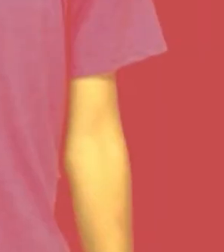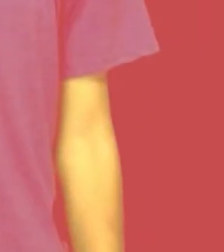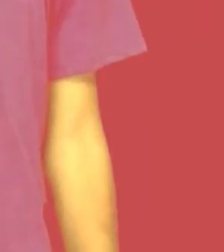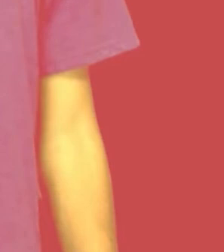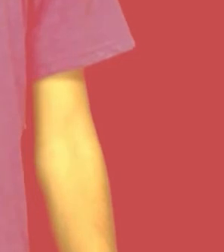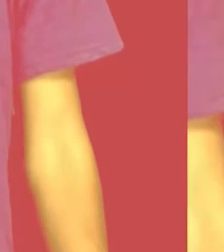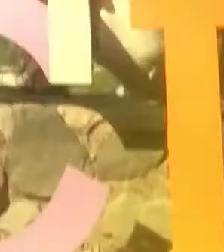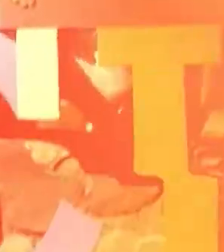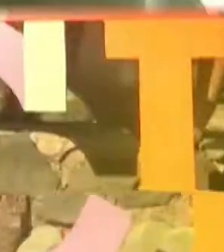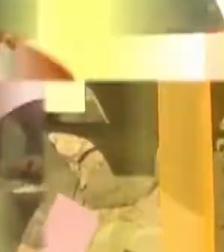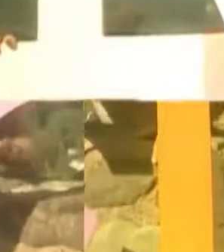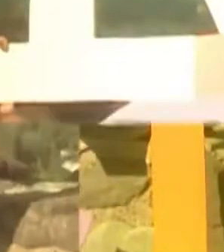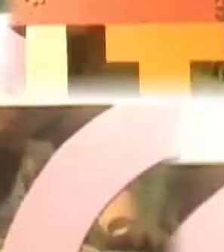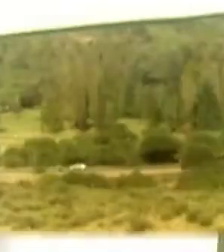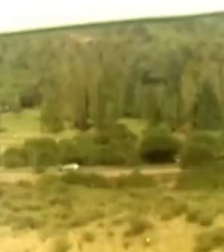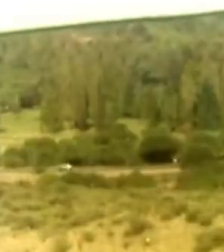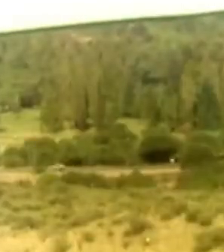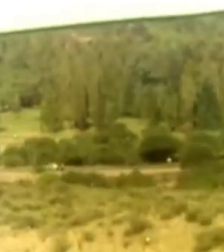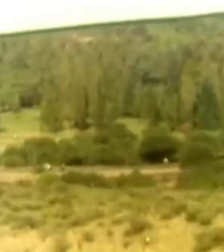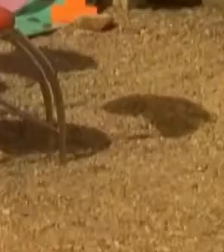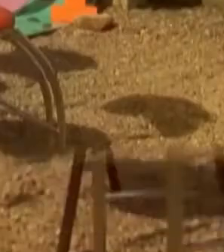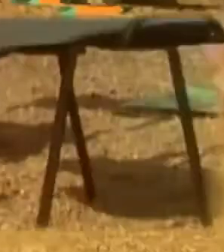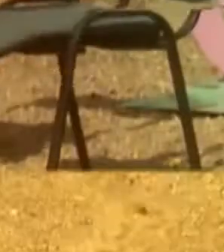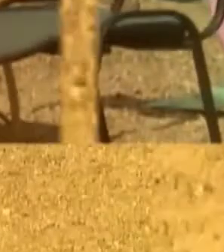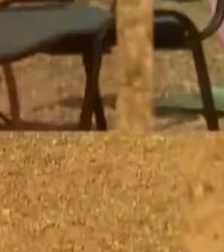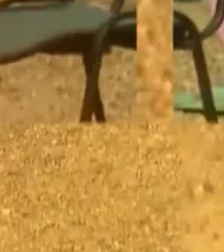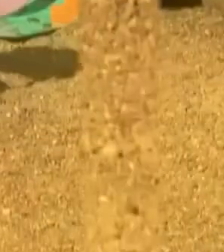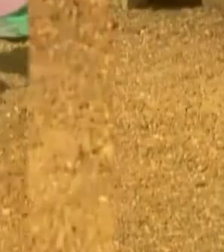somos dos, somos dos, somos dos, somos todo.